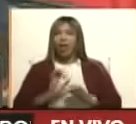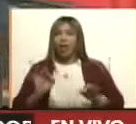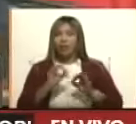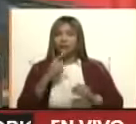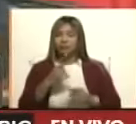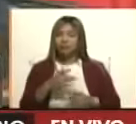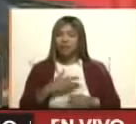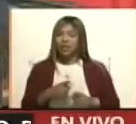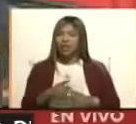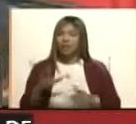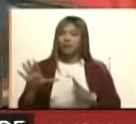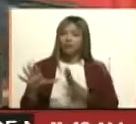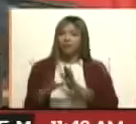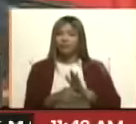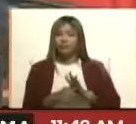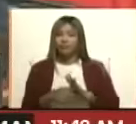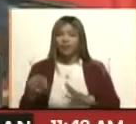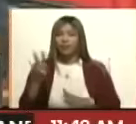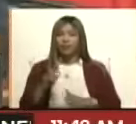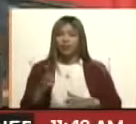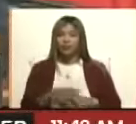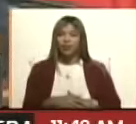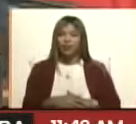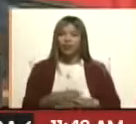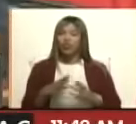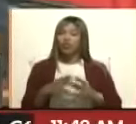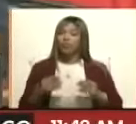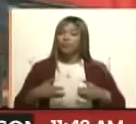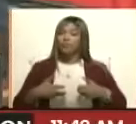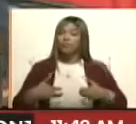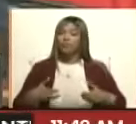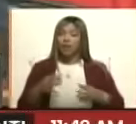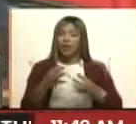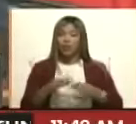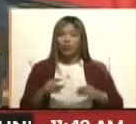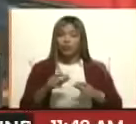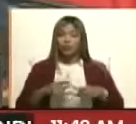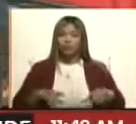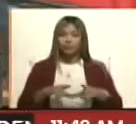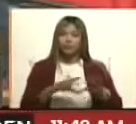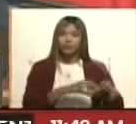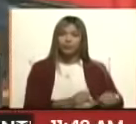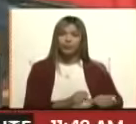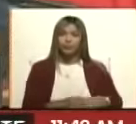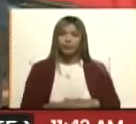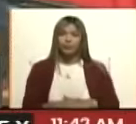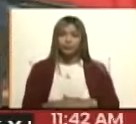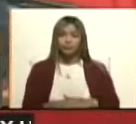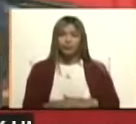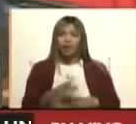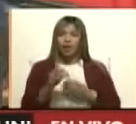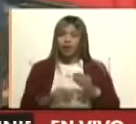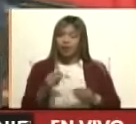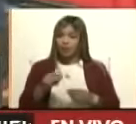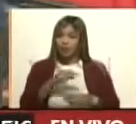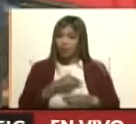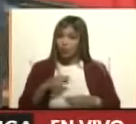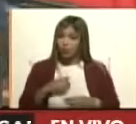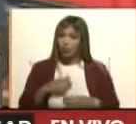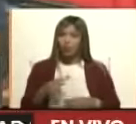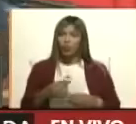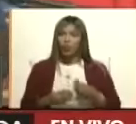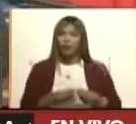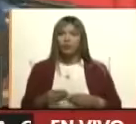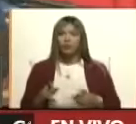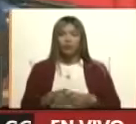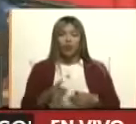pretenden quitarle a Venezuela sus recursos naturales y su territorio? Haría lo que estamos haciendo hoy